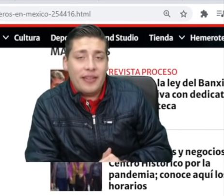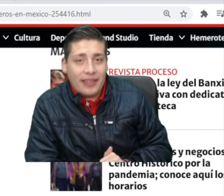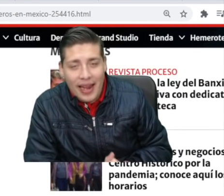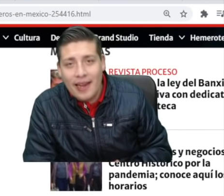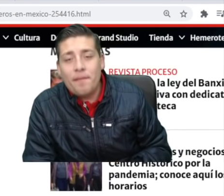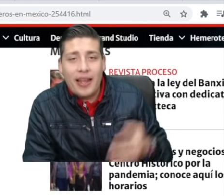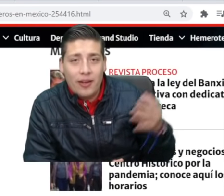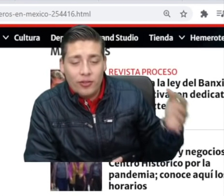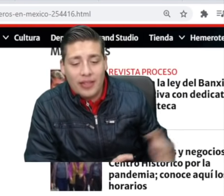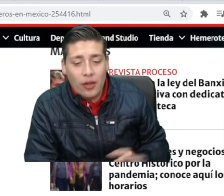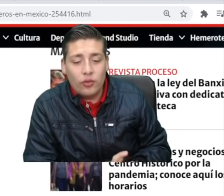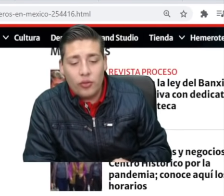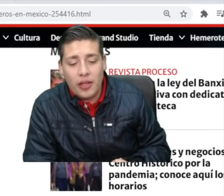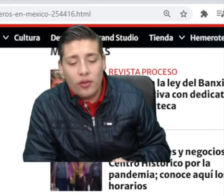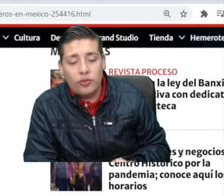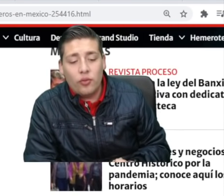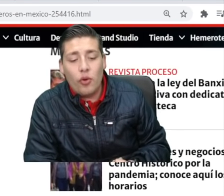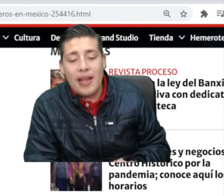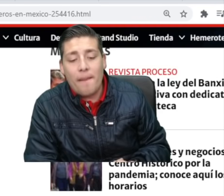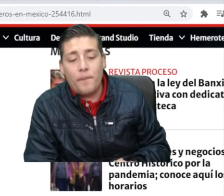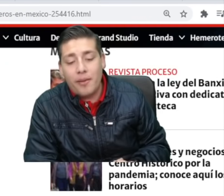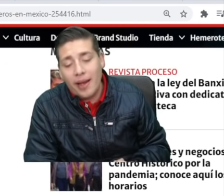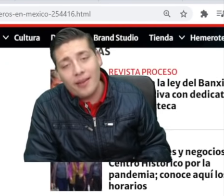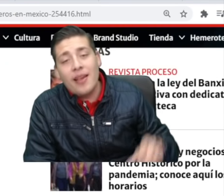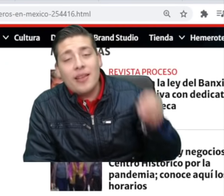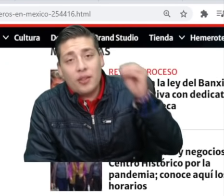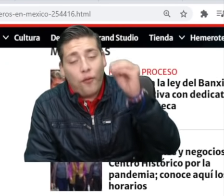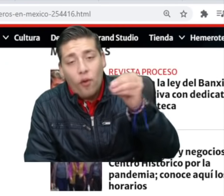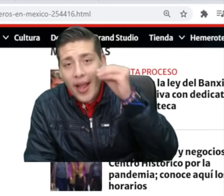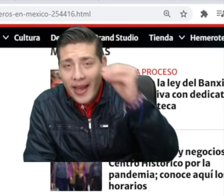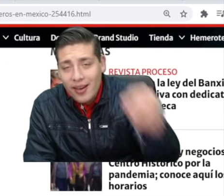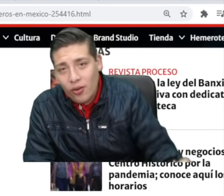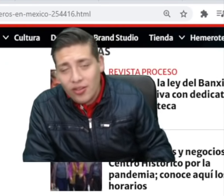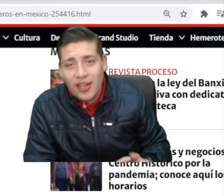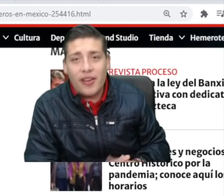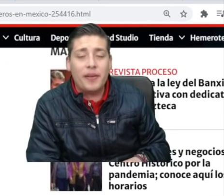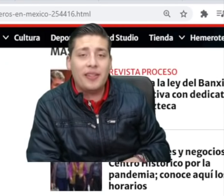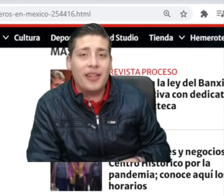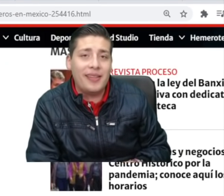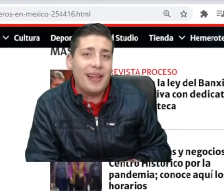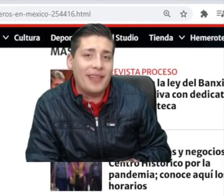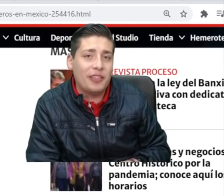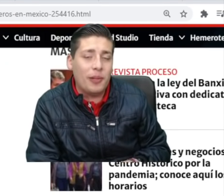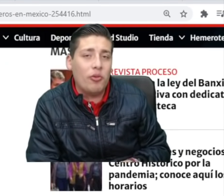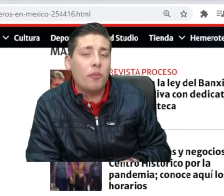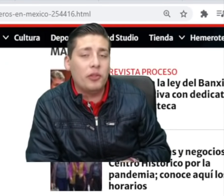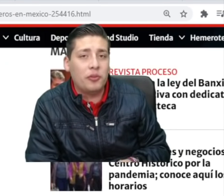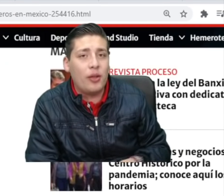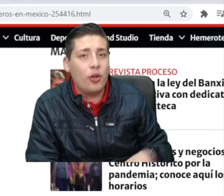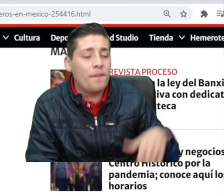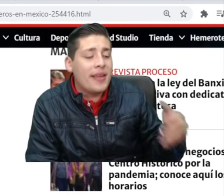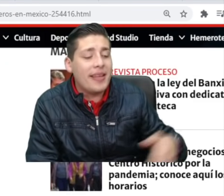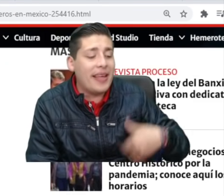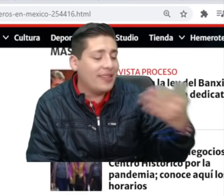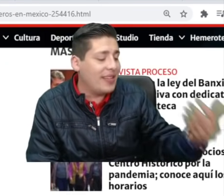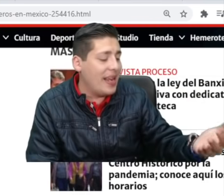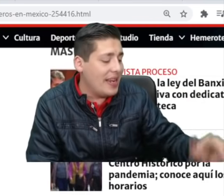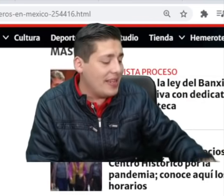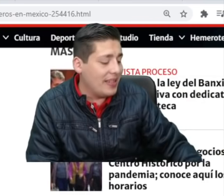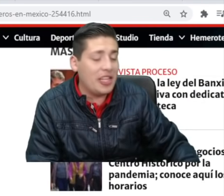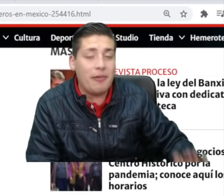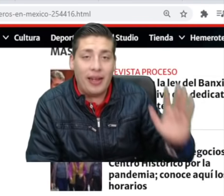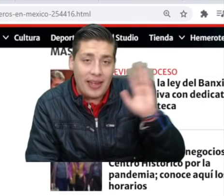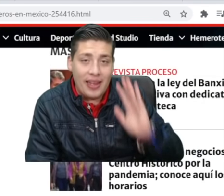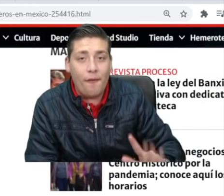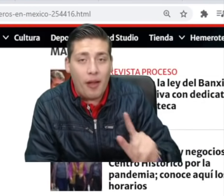fiscal en los eeuu william p bar se fue en contra del presidente andrés manuel lópez obrador y de esta